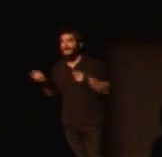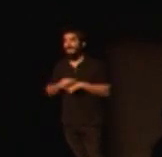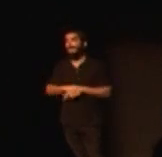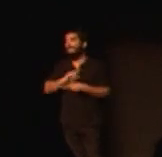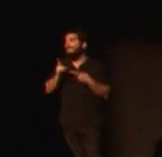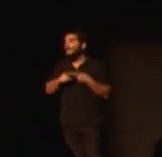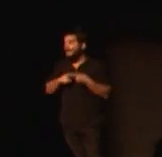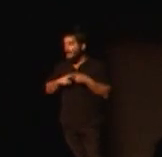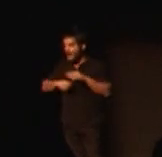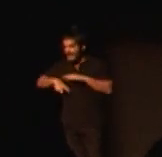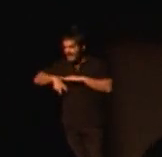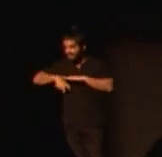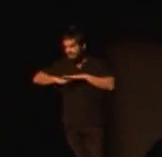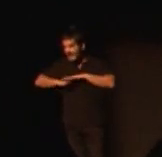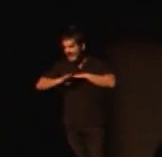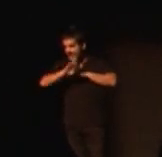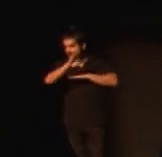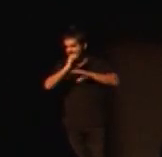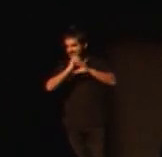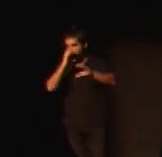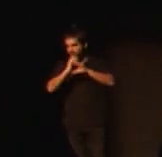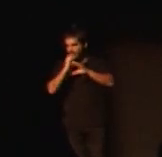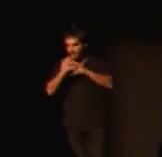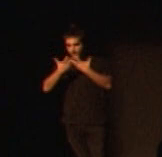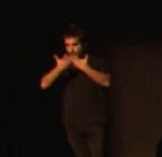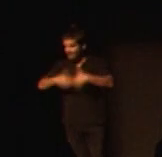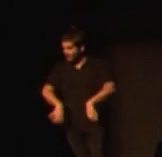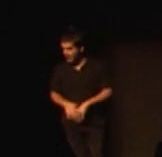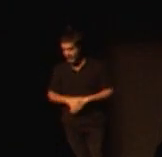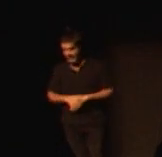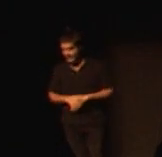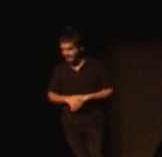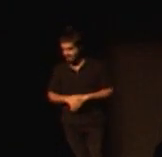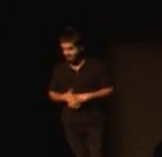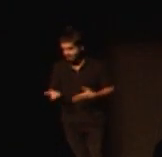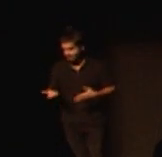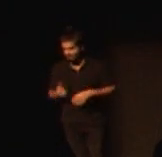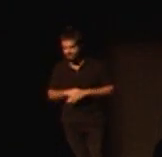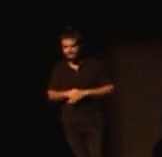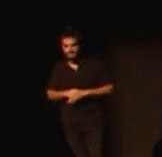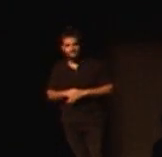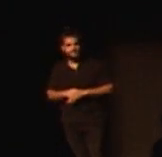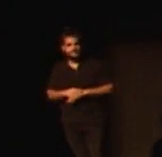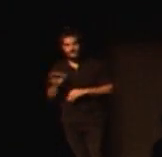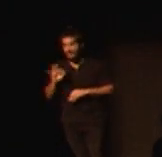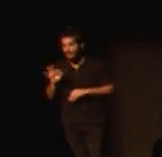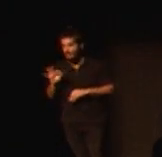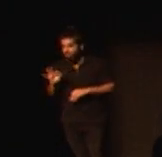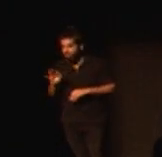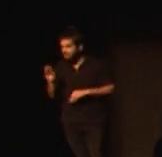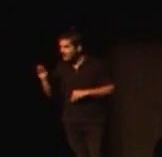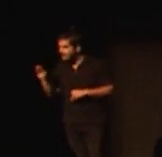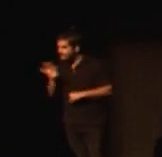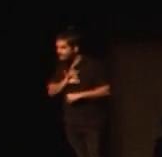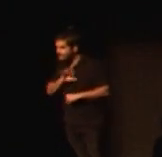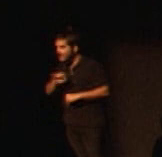repente no van, que el otro día Sara tuvo que usar el hashtag otra vez me quedo colgada. O lo típico cuando le dices a una señora, perdone, señora, ¿me avisa